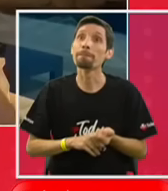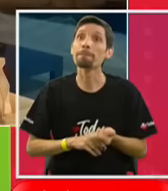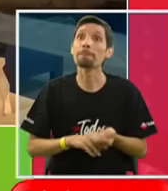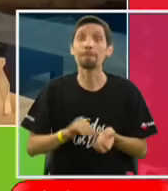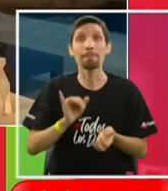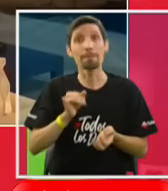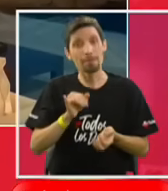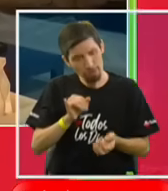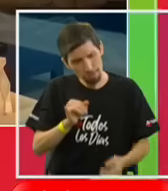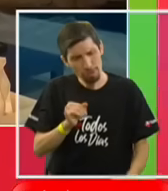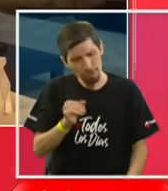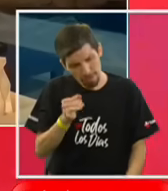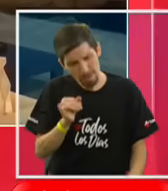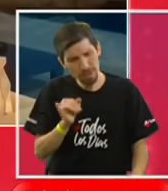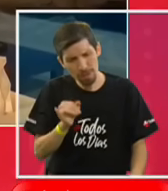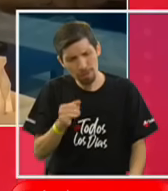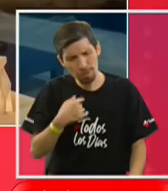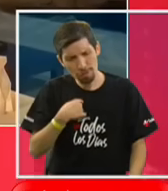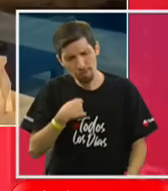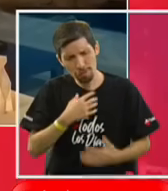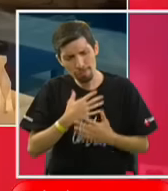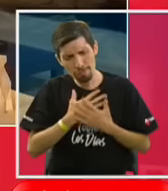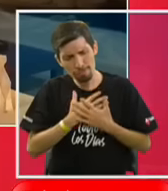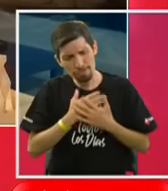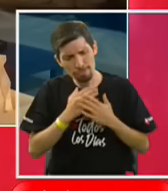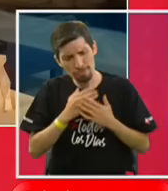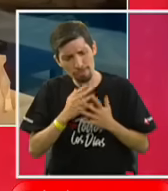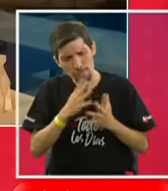¿Verdad, claro, que tenemos, que sí, una Mario, muy buena, yo, relación? Te estimo muchísimo.